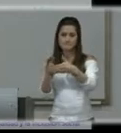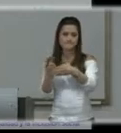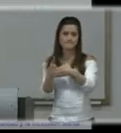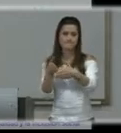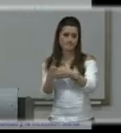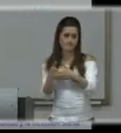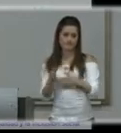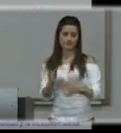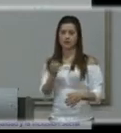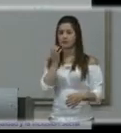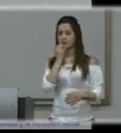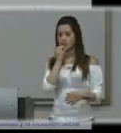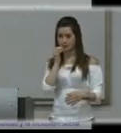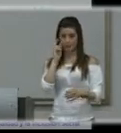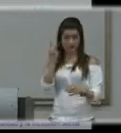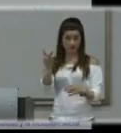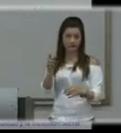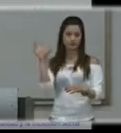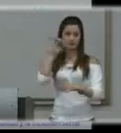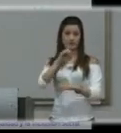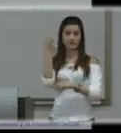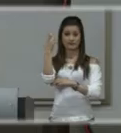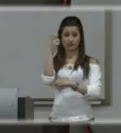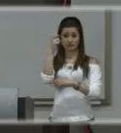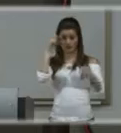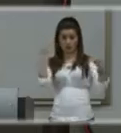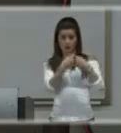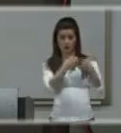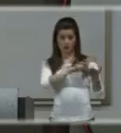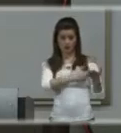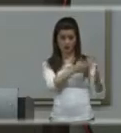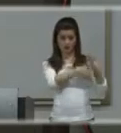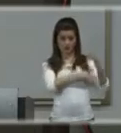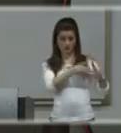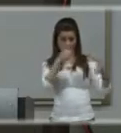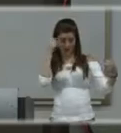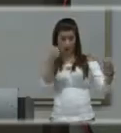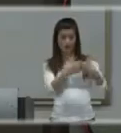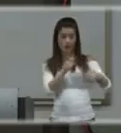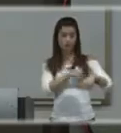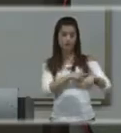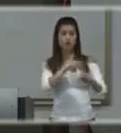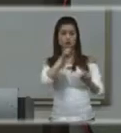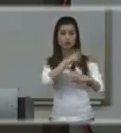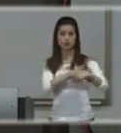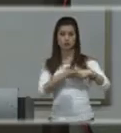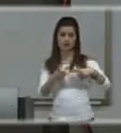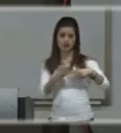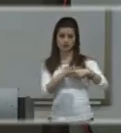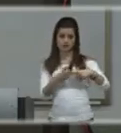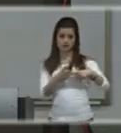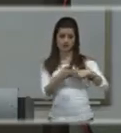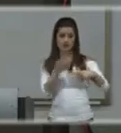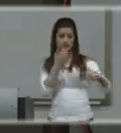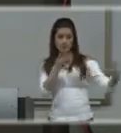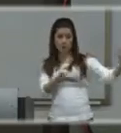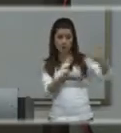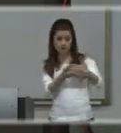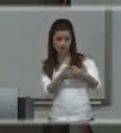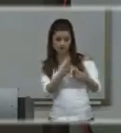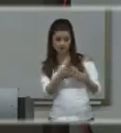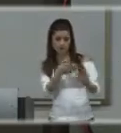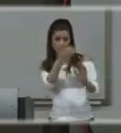cosas que encontramos nosotros es que la fiscalía, el convenio con intérpretes de señas se demora 2 semanas, entonces no se puede hacer examen sexológico y